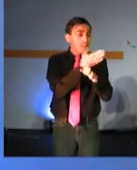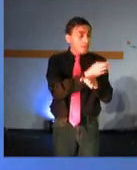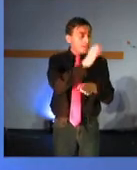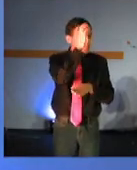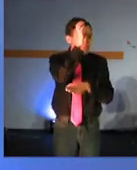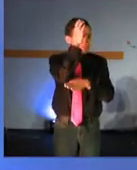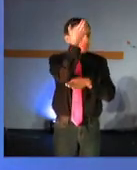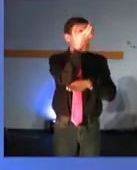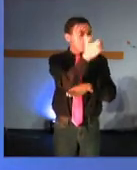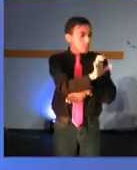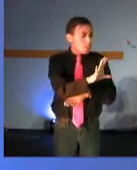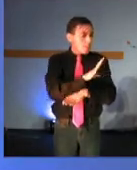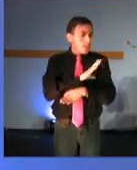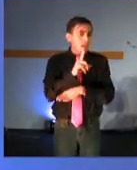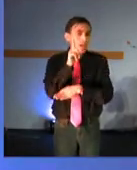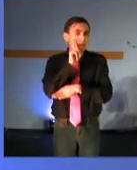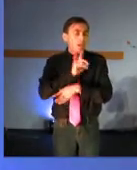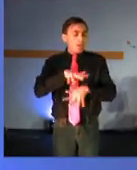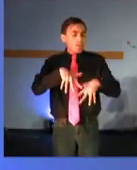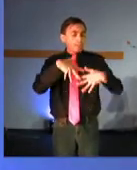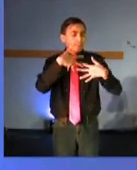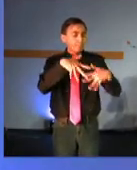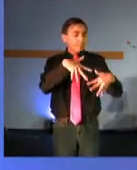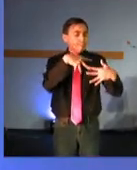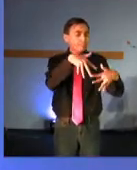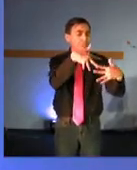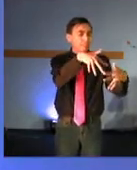montaña. Y ese año fue también,